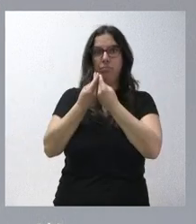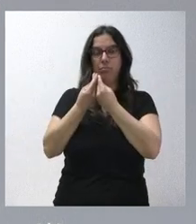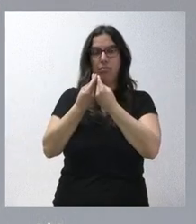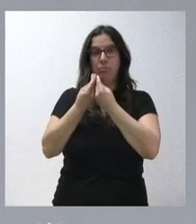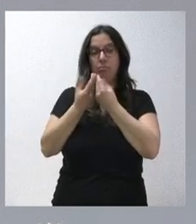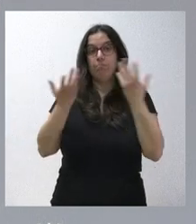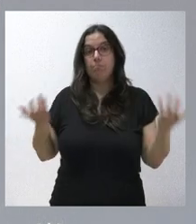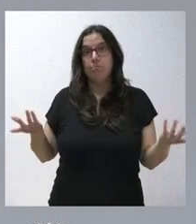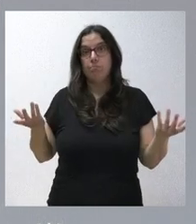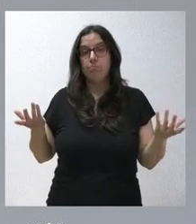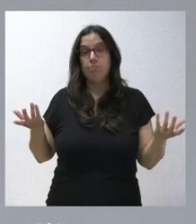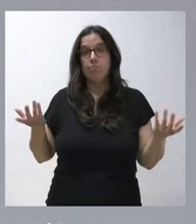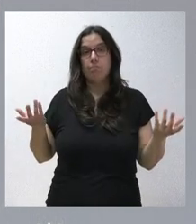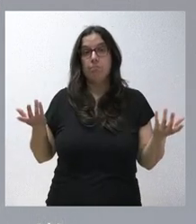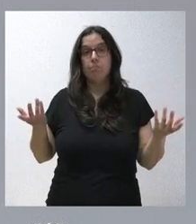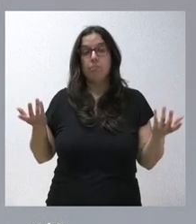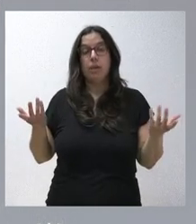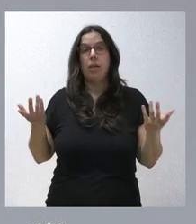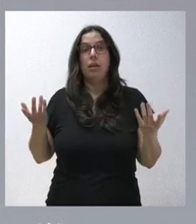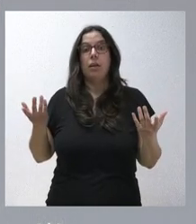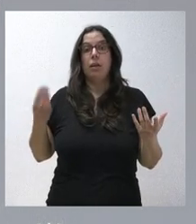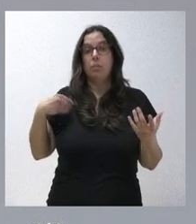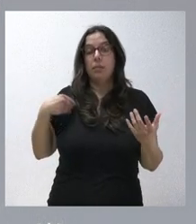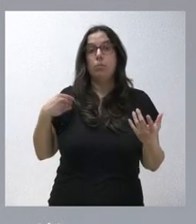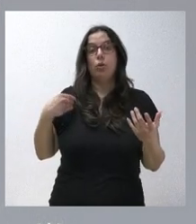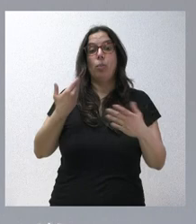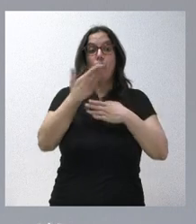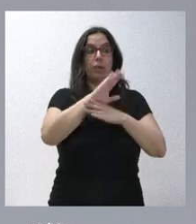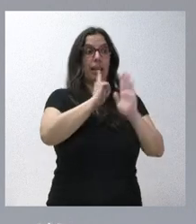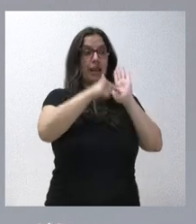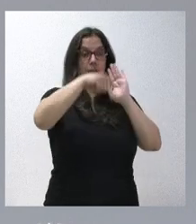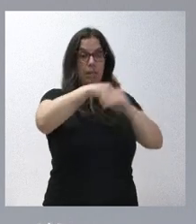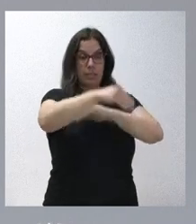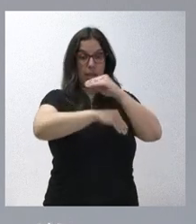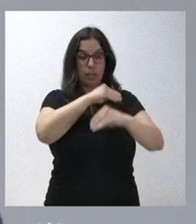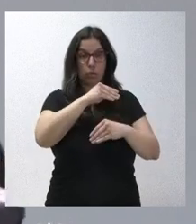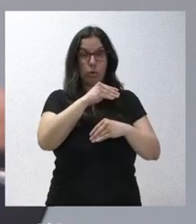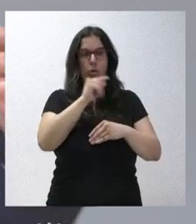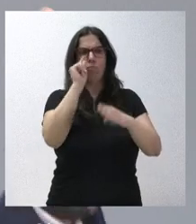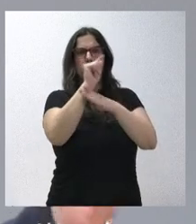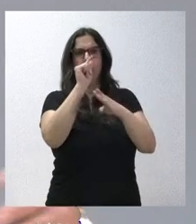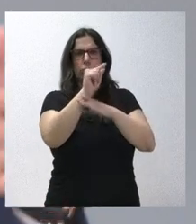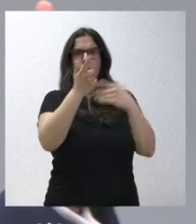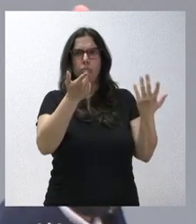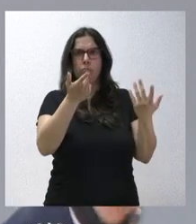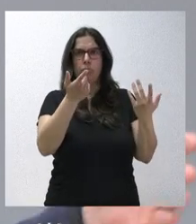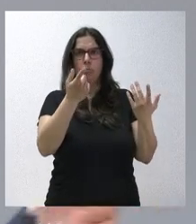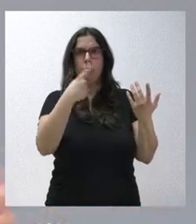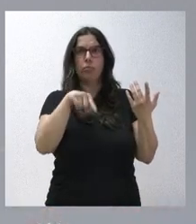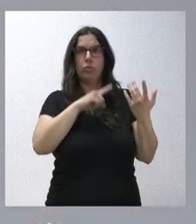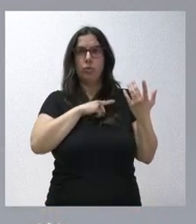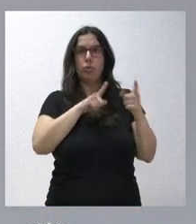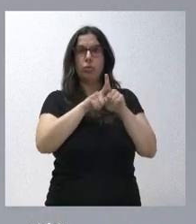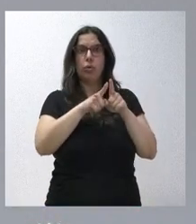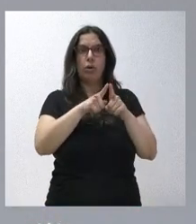y resulta que una de las críticas que se efectúa a esa proposición de ley presentada es que refiriéndonos a una época relativamente ya